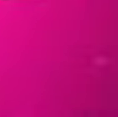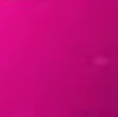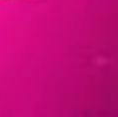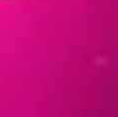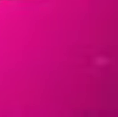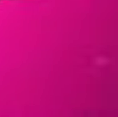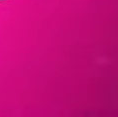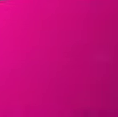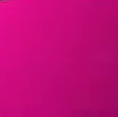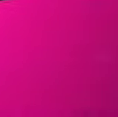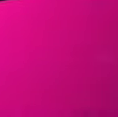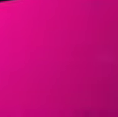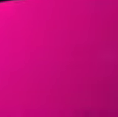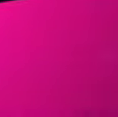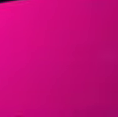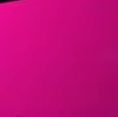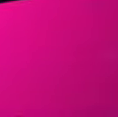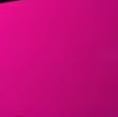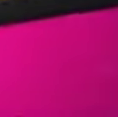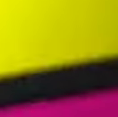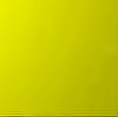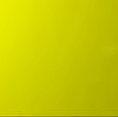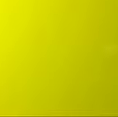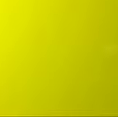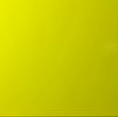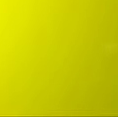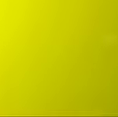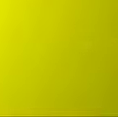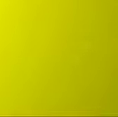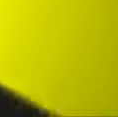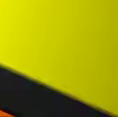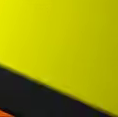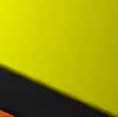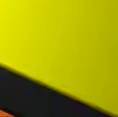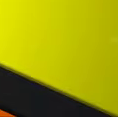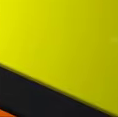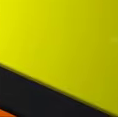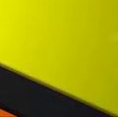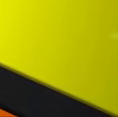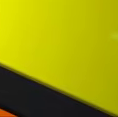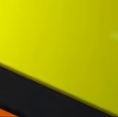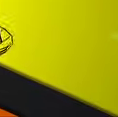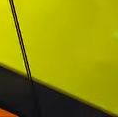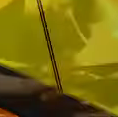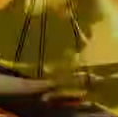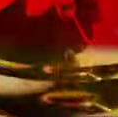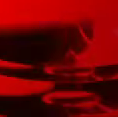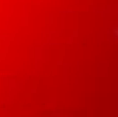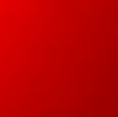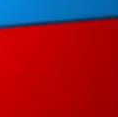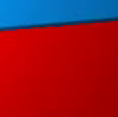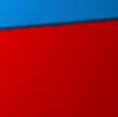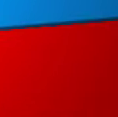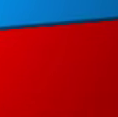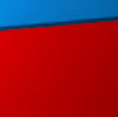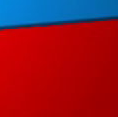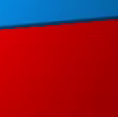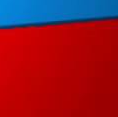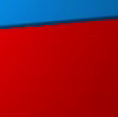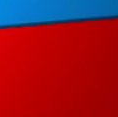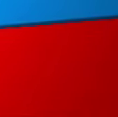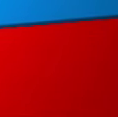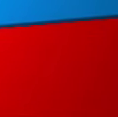pero vayamos a conocer qué es lo que pasa qué es lo que está haciendo el gobierno del Distrito Federal pero primero con nuestra abogada que ya está lista para hablarnos de violencia